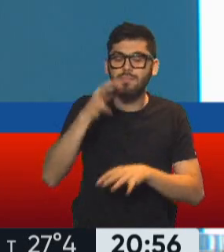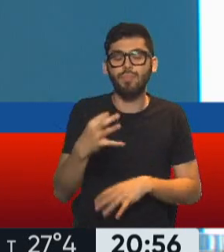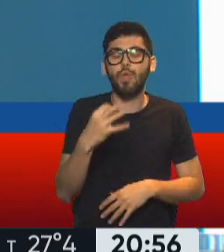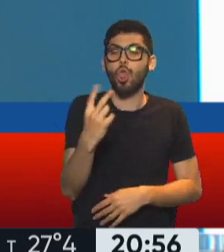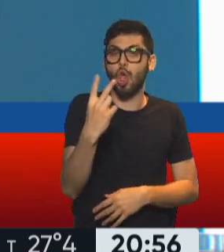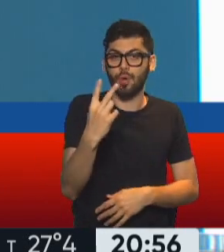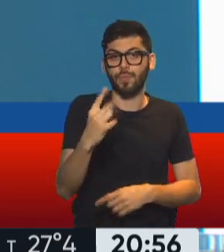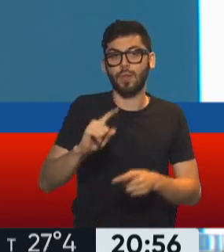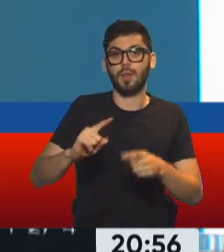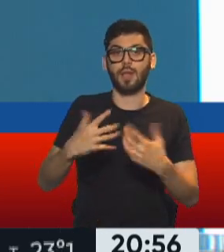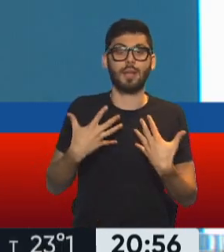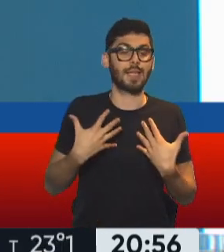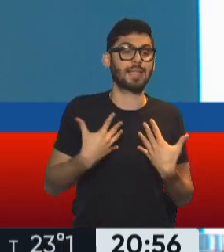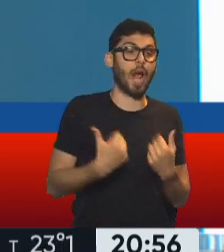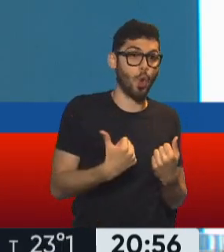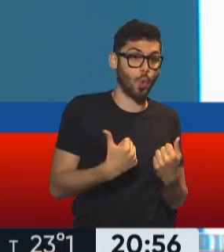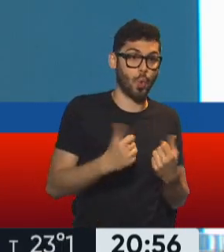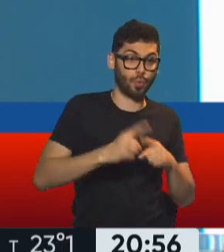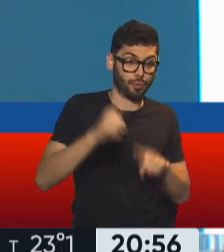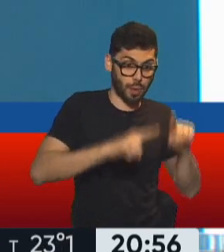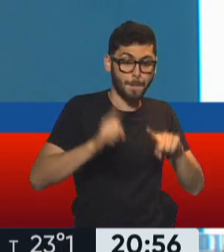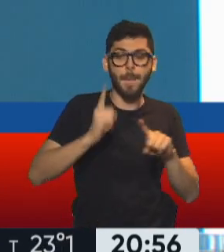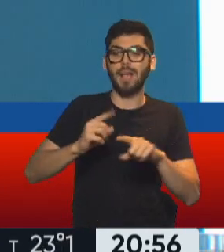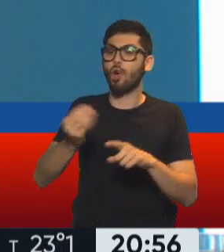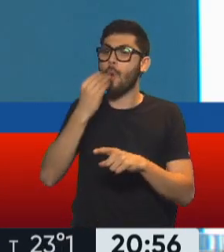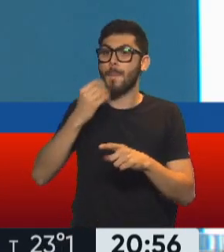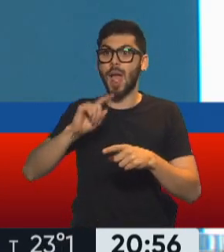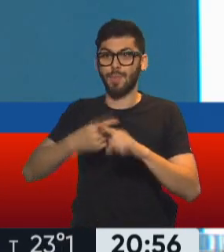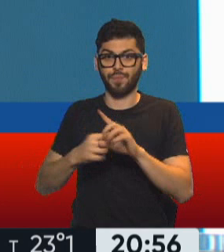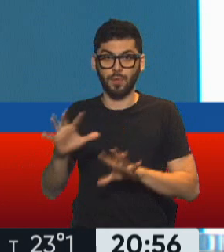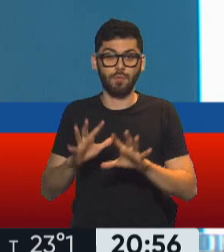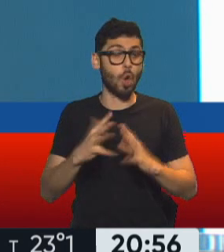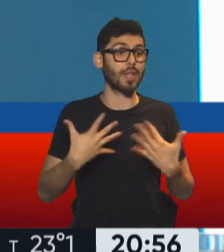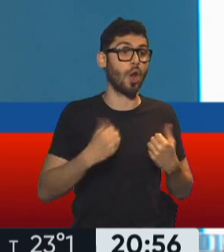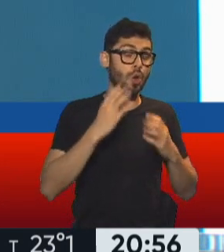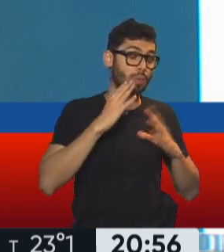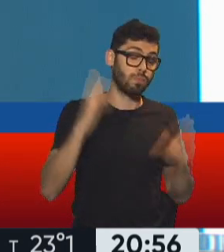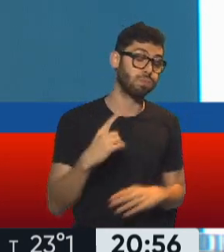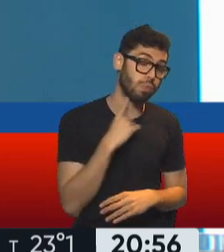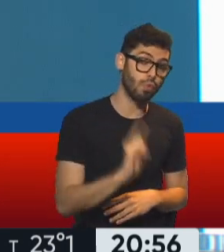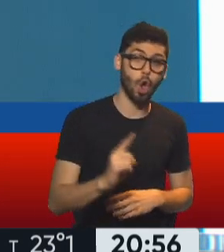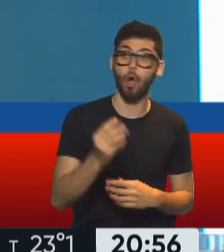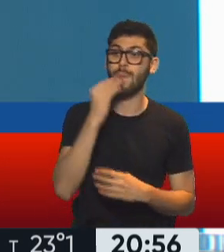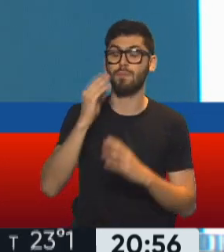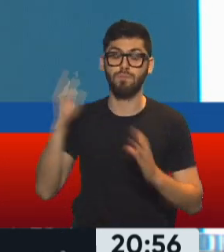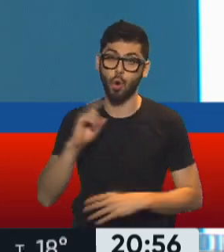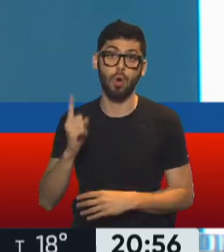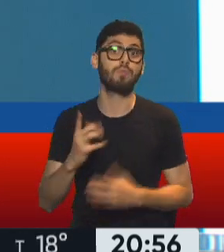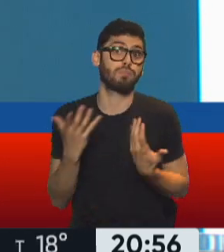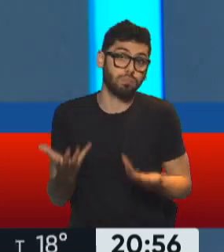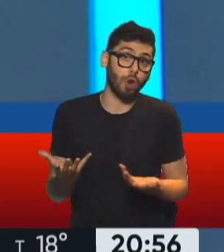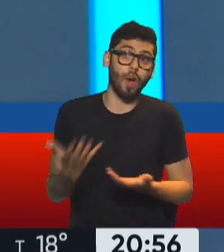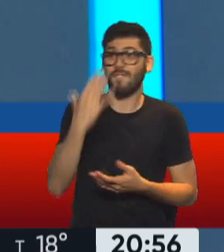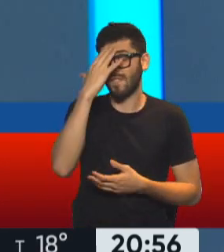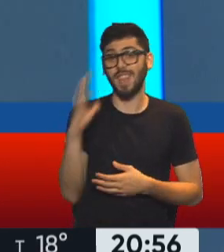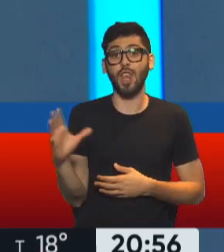cuestiones. Política sanitaria y política alimentaria. Es decir, impedir un colapso sanitario y un colapso alimentario. No en vano los candidatos del Frente de